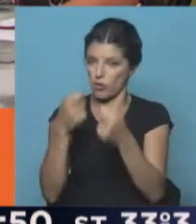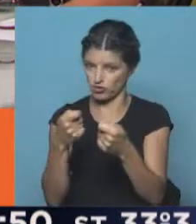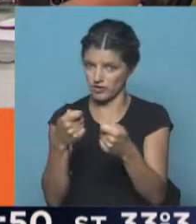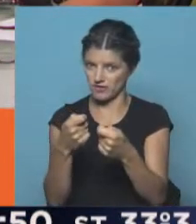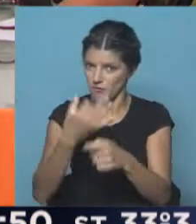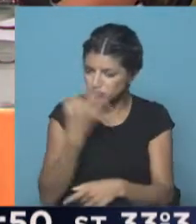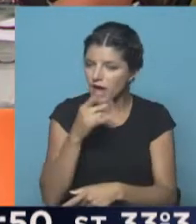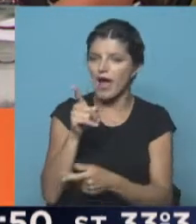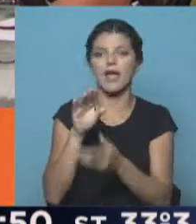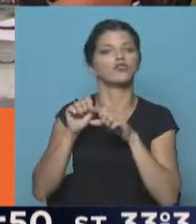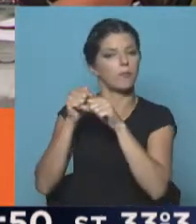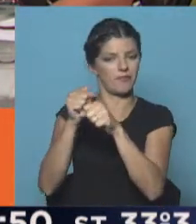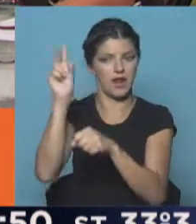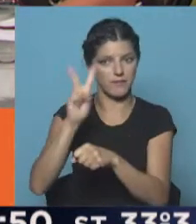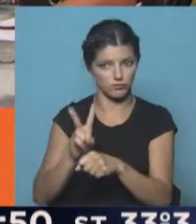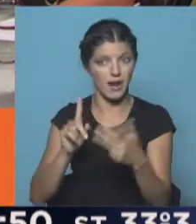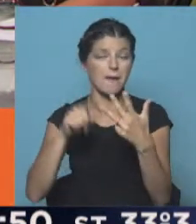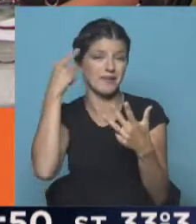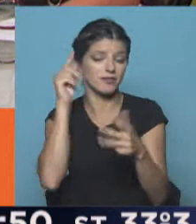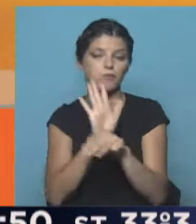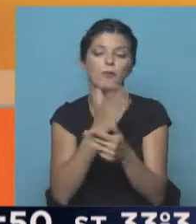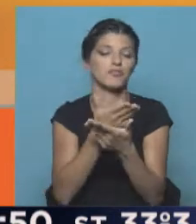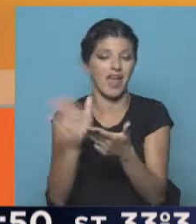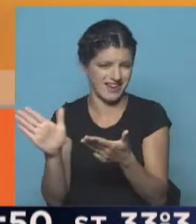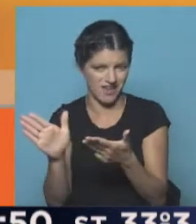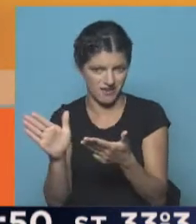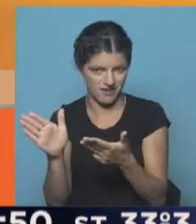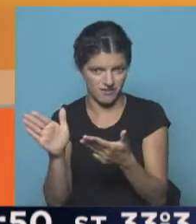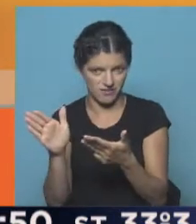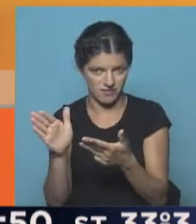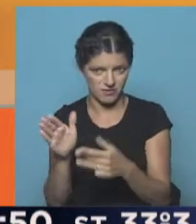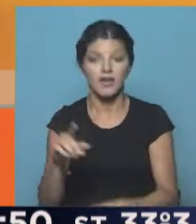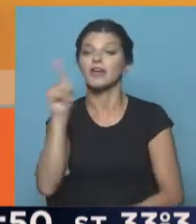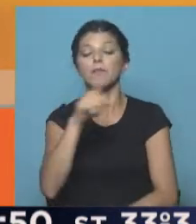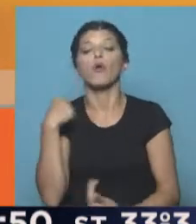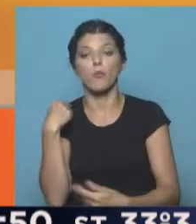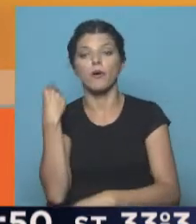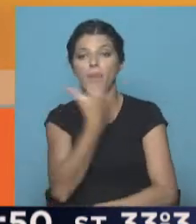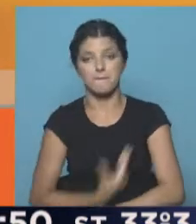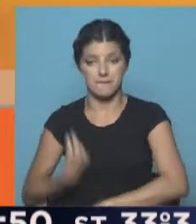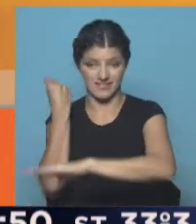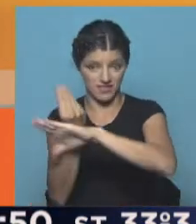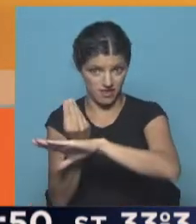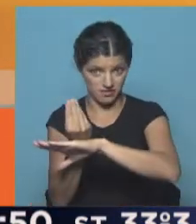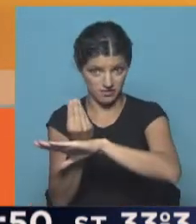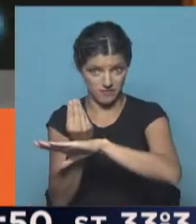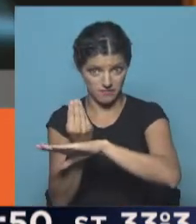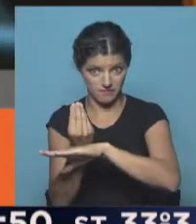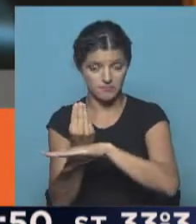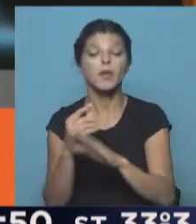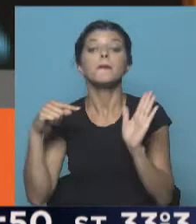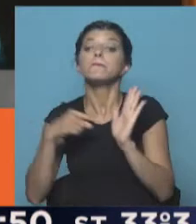apartarla, considera que es aislamiento, de no dejarla asumir tampoco la presidencia, de suspenderla temporariamente,